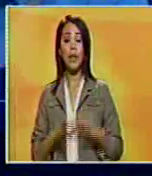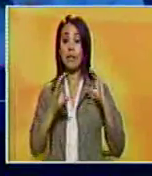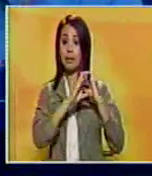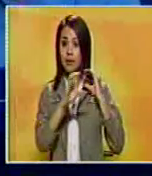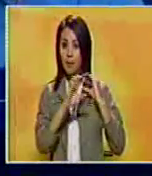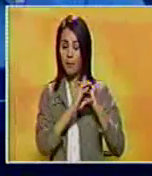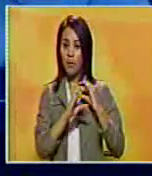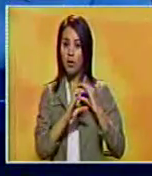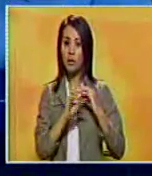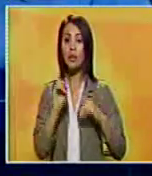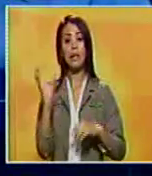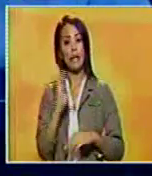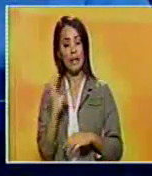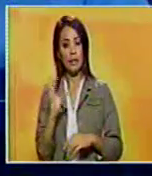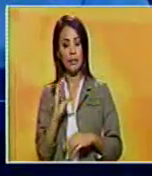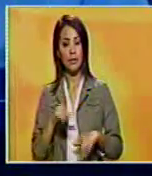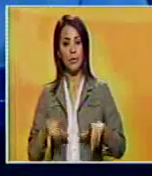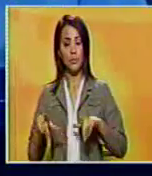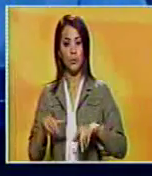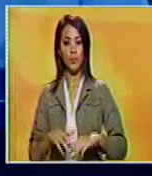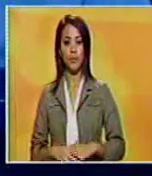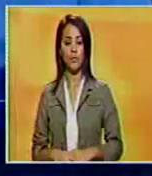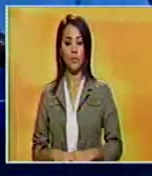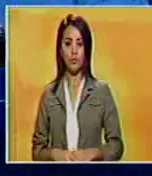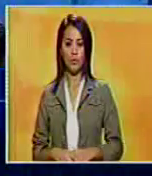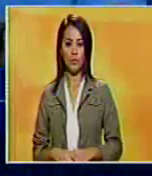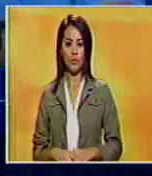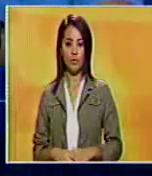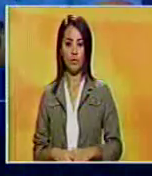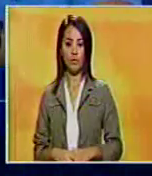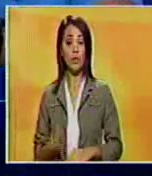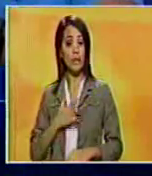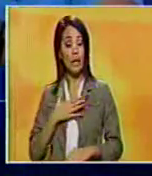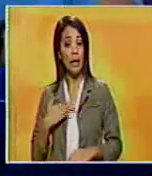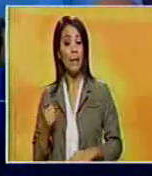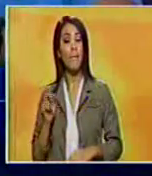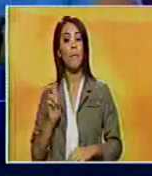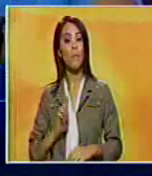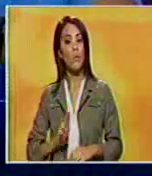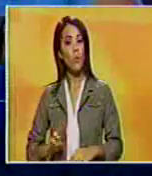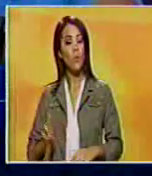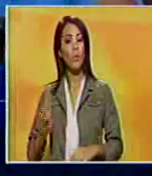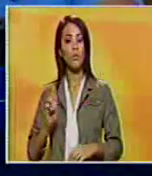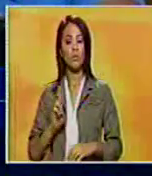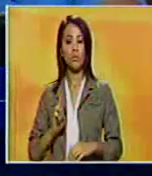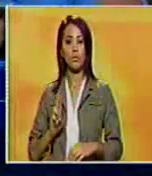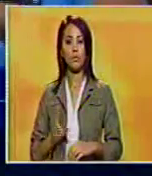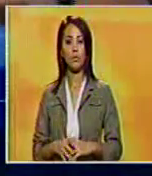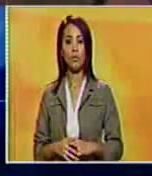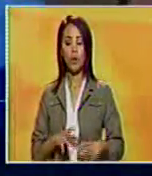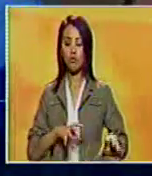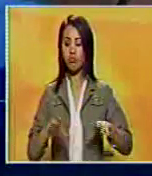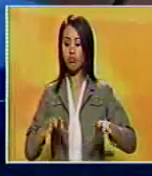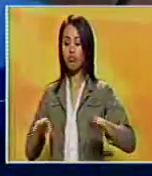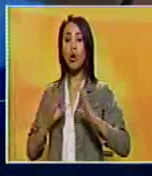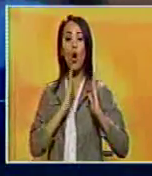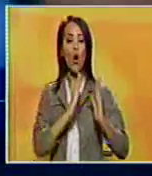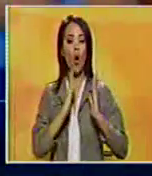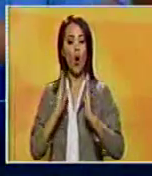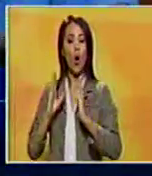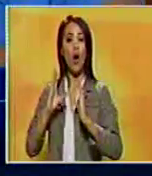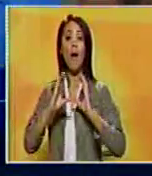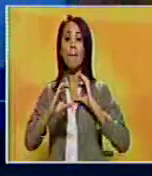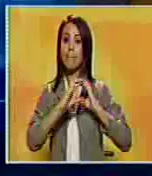transporte y la movilidad en Caracas. Porque, bueno, queremos utilizar, digamos, lo que es la distribución y la organización del